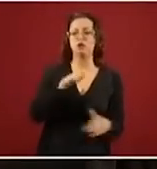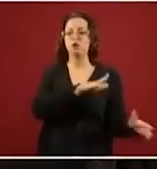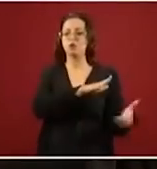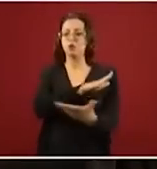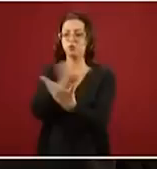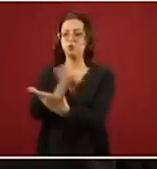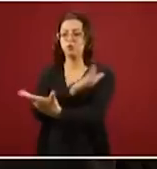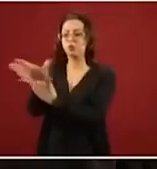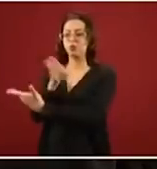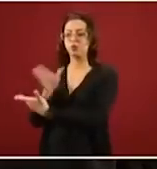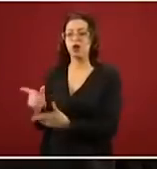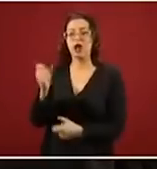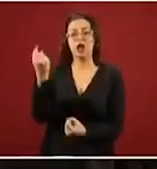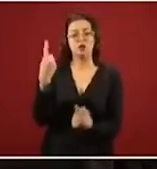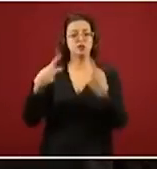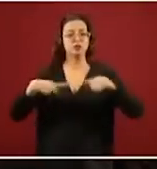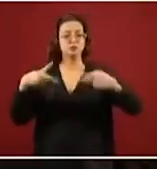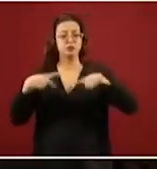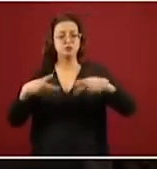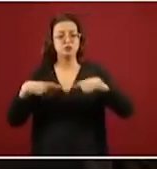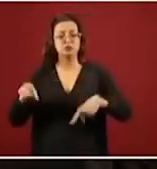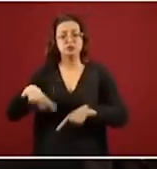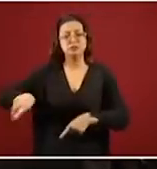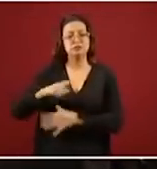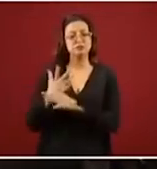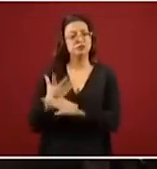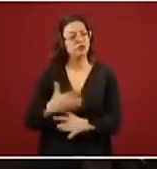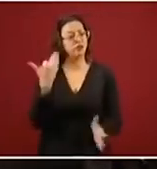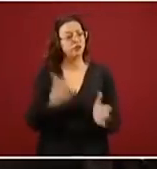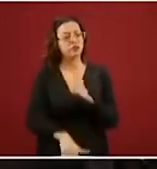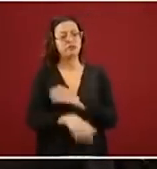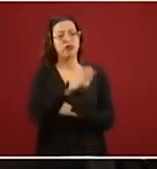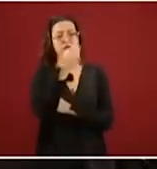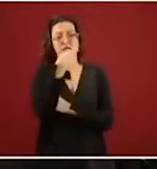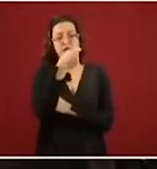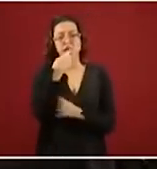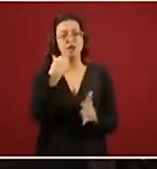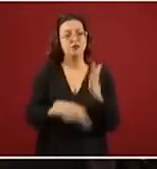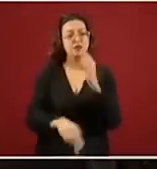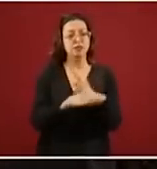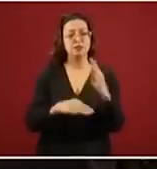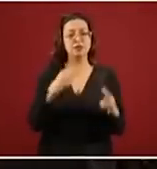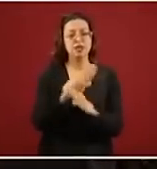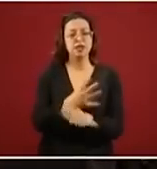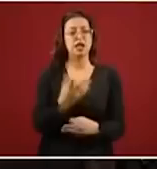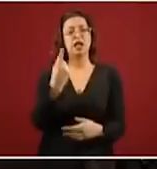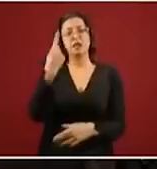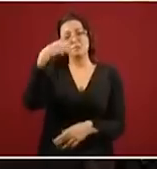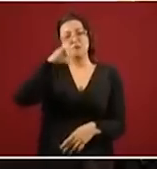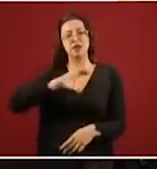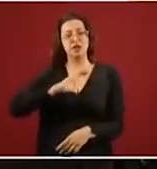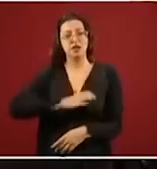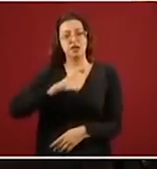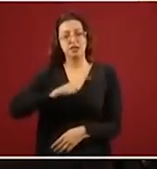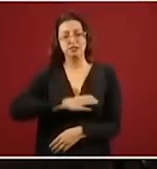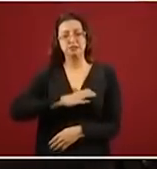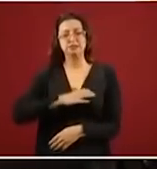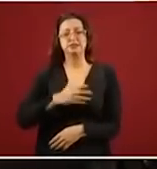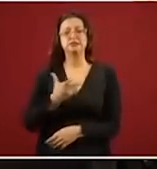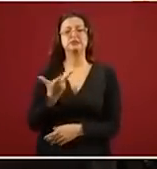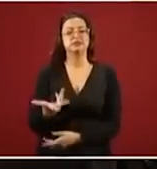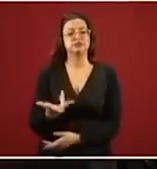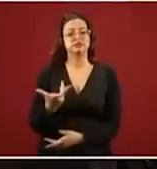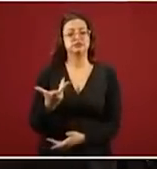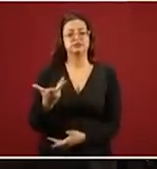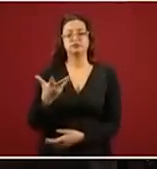están dando testimonio respecto de que falta medicamento falta lo necesario para las quimioterapias hay quien es bueno pues ya